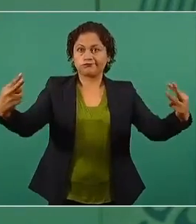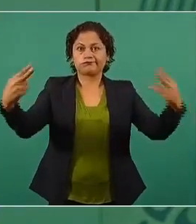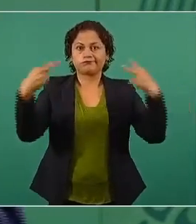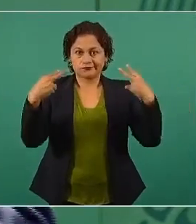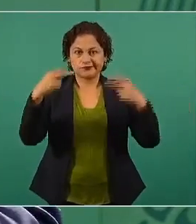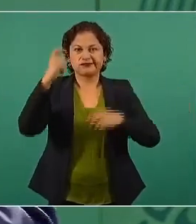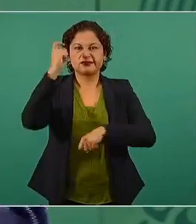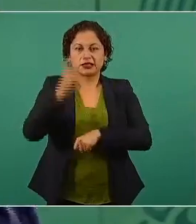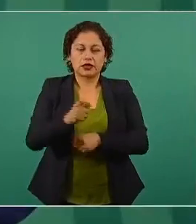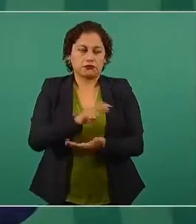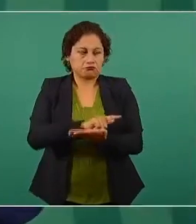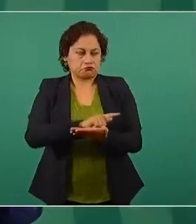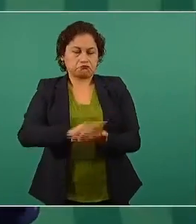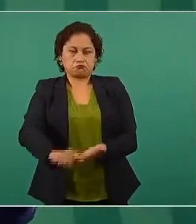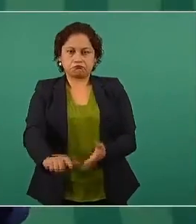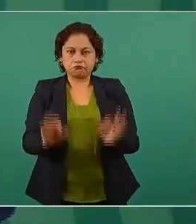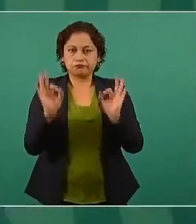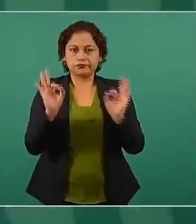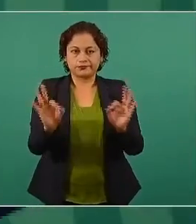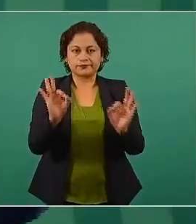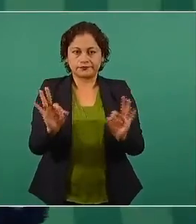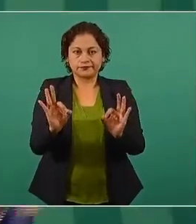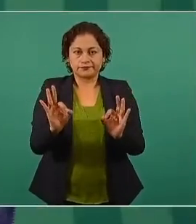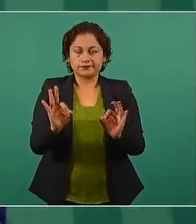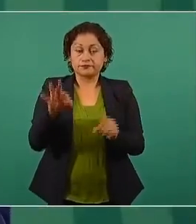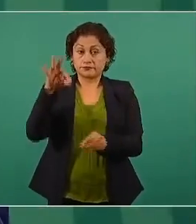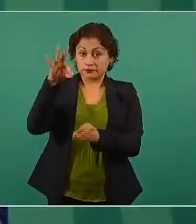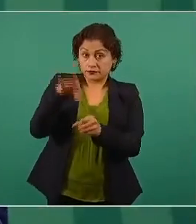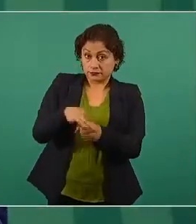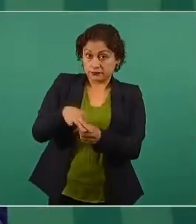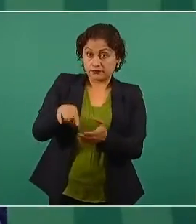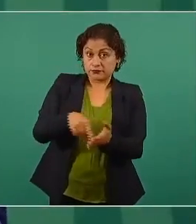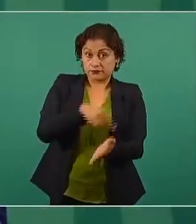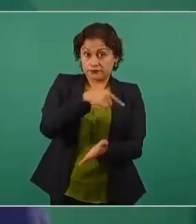que las elecciones sean en paz,